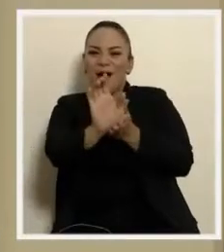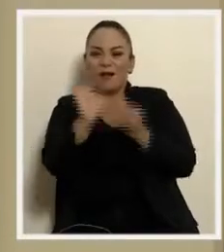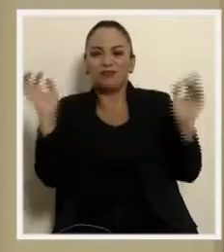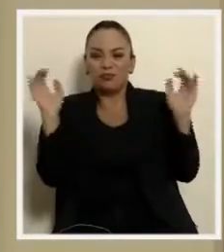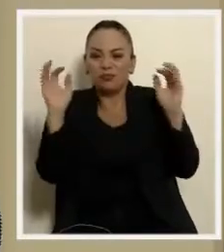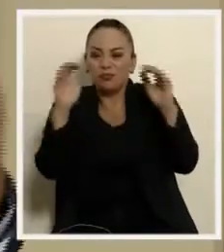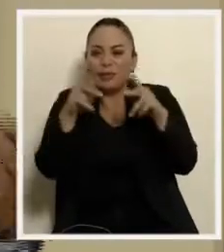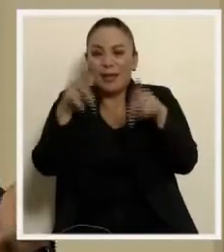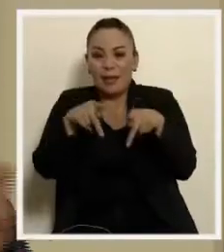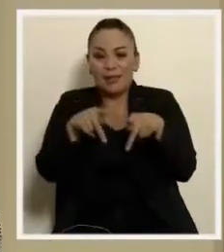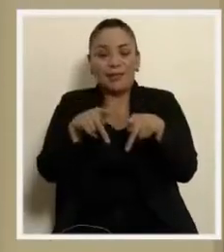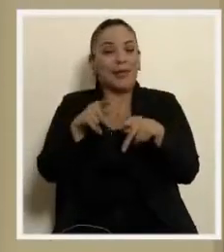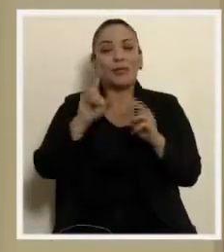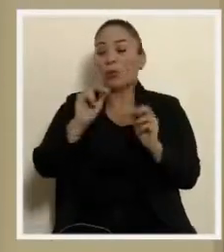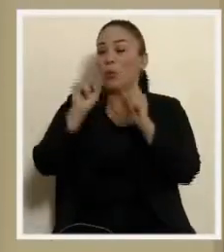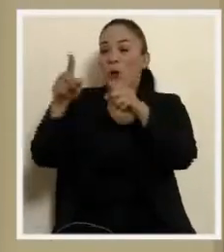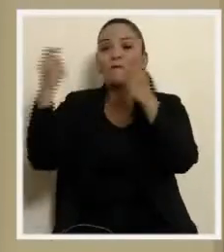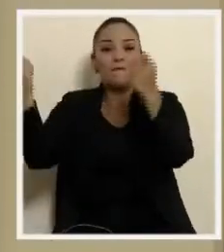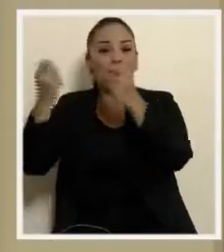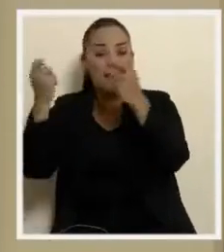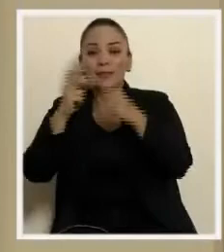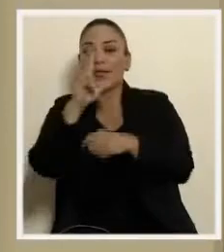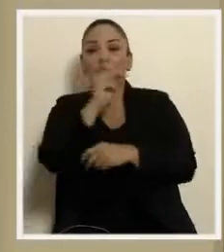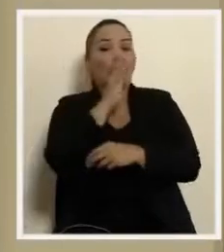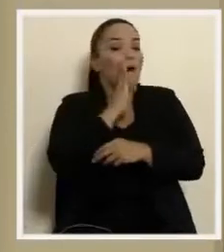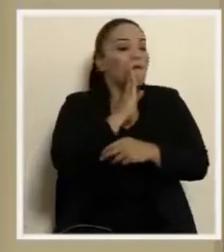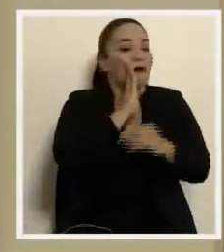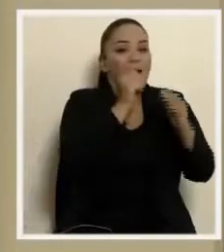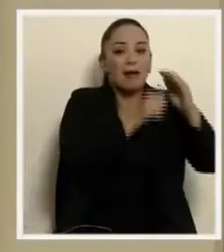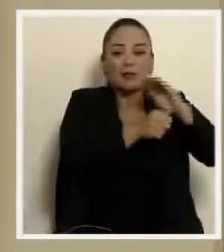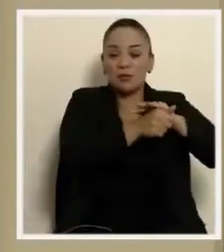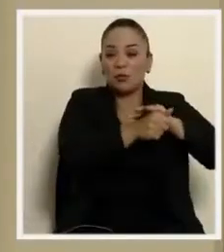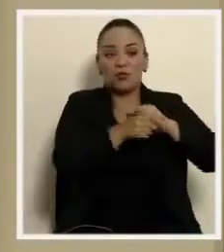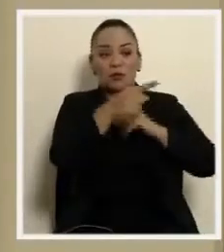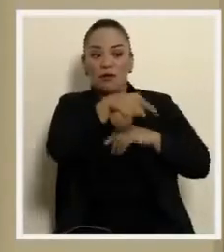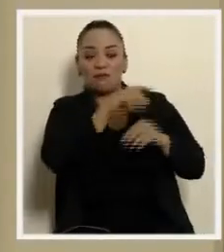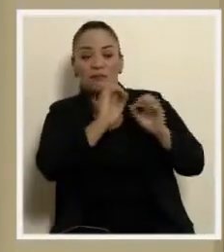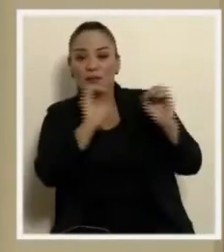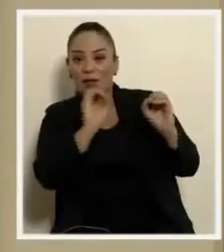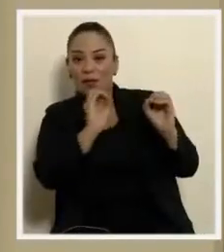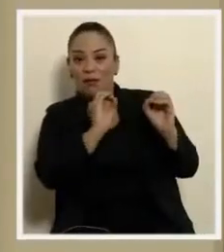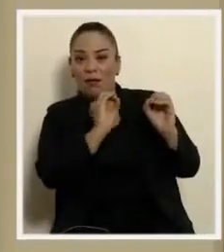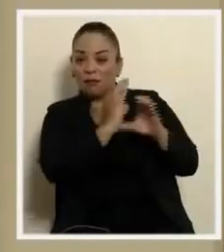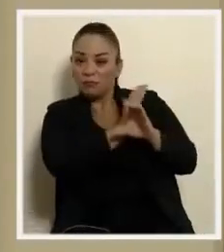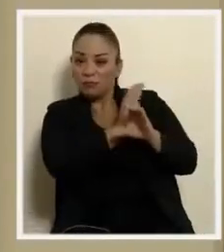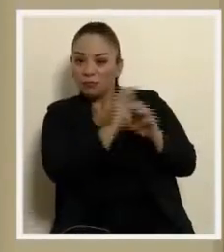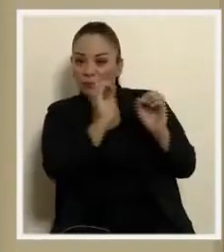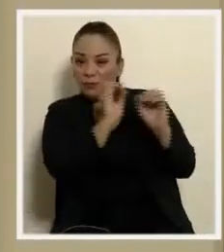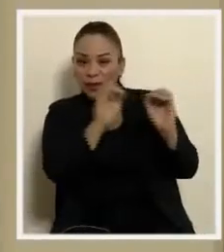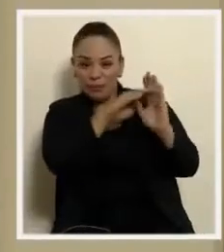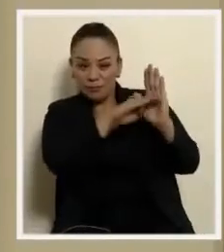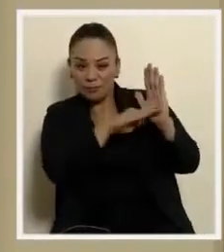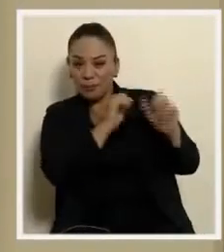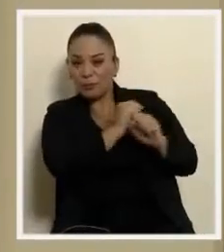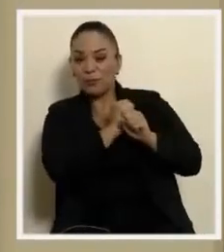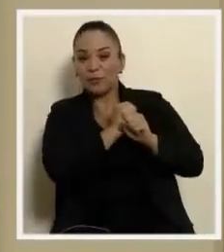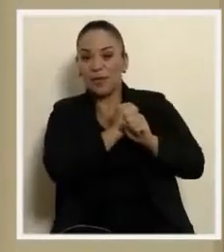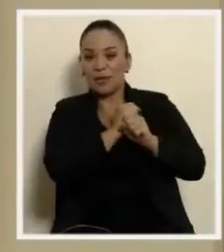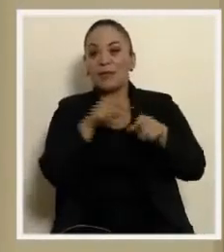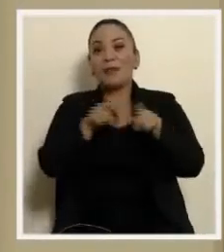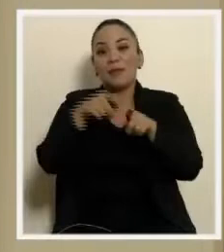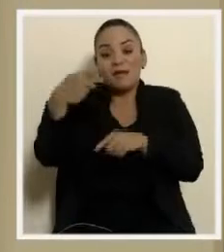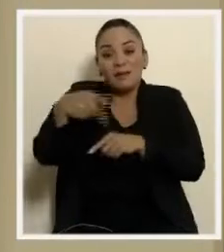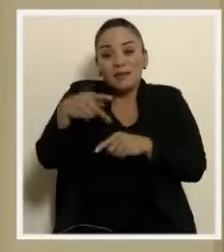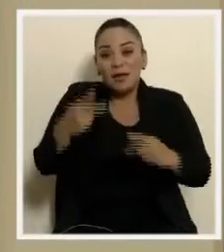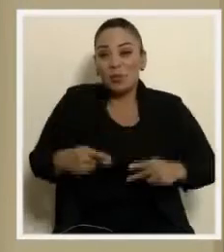ir a fiestas, cuando evitamos ir a bares clandestinos, donde no se cumple ninguna medida de seguridad, donde además se está arriesgando